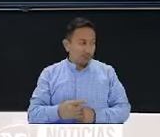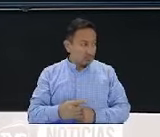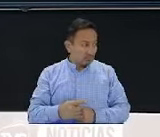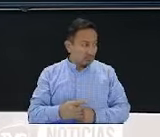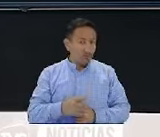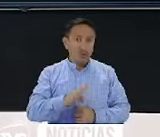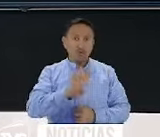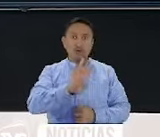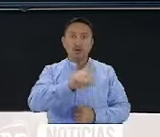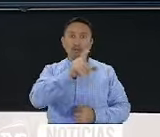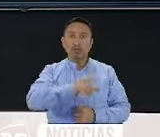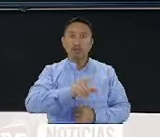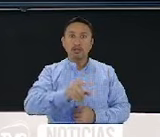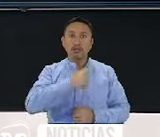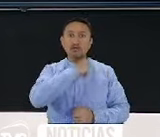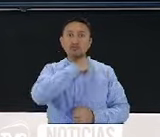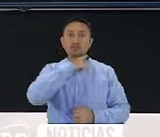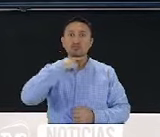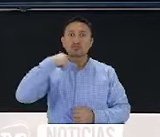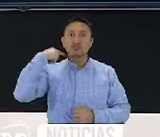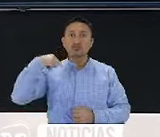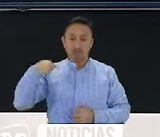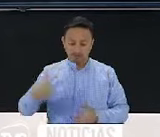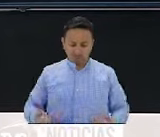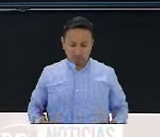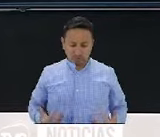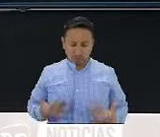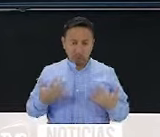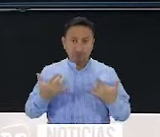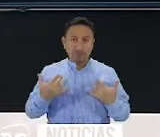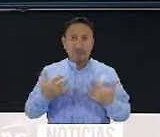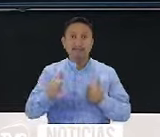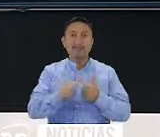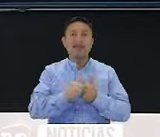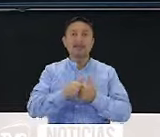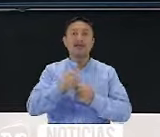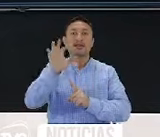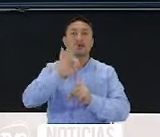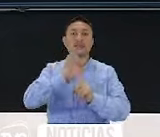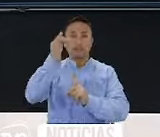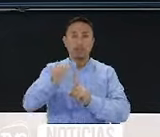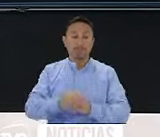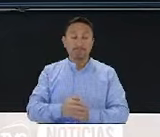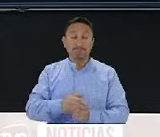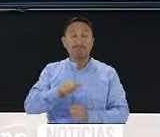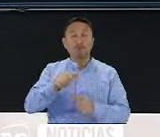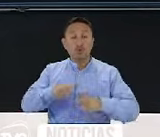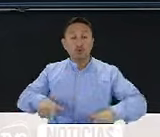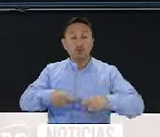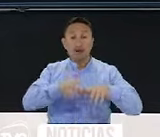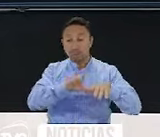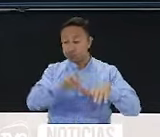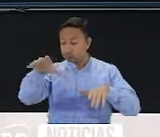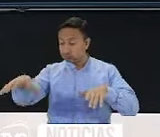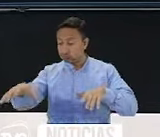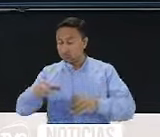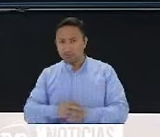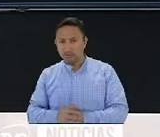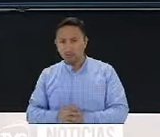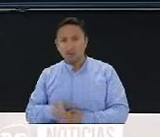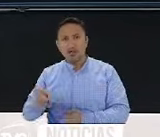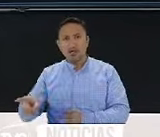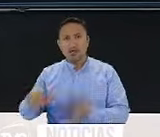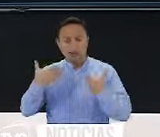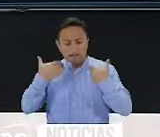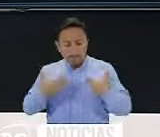e incineradas en un predio bananero. Mientras en otro sector de la misma ciudad, apareció el torso de otro hombre